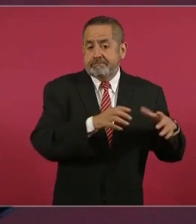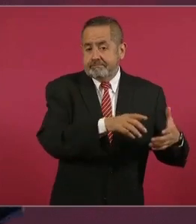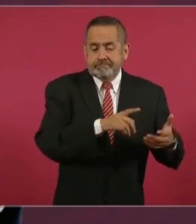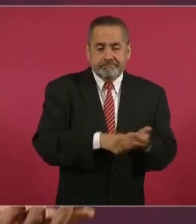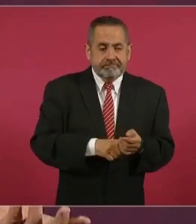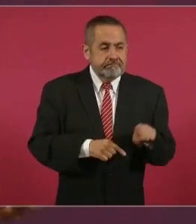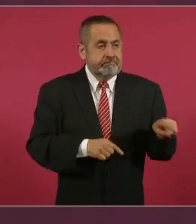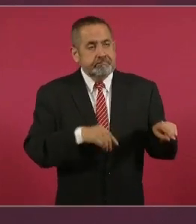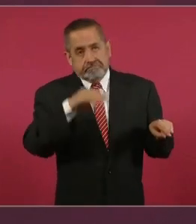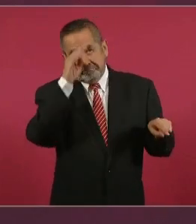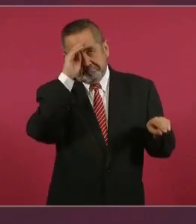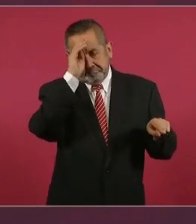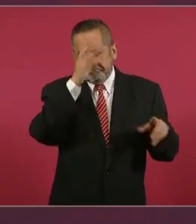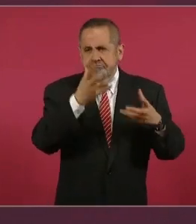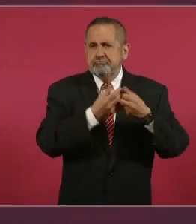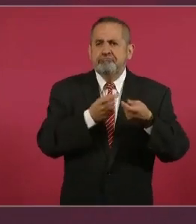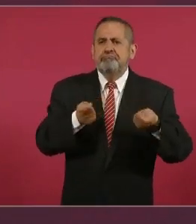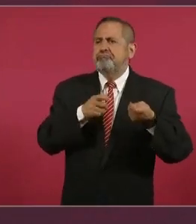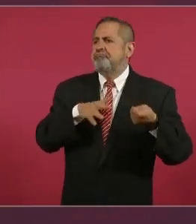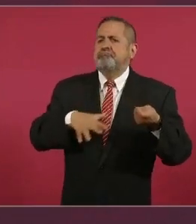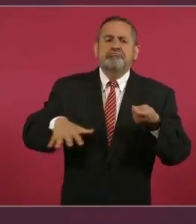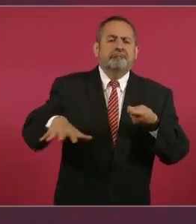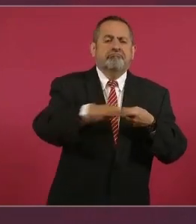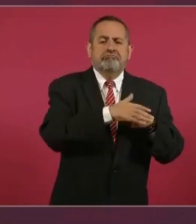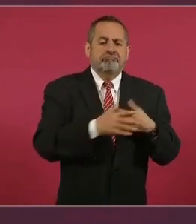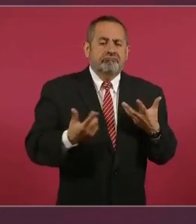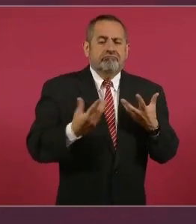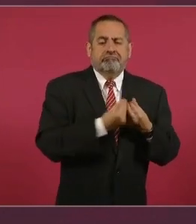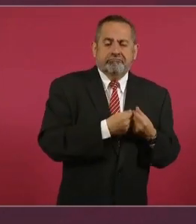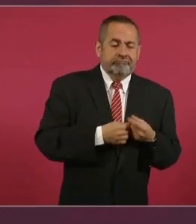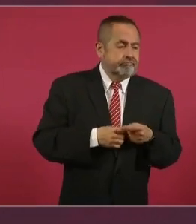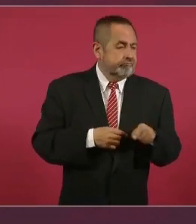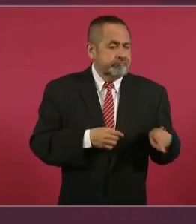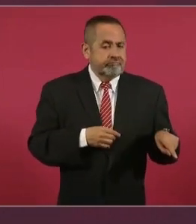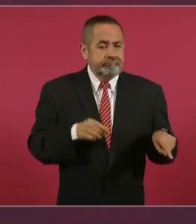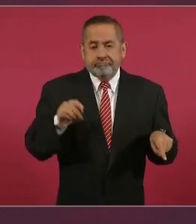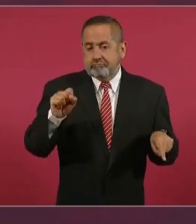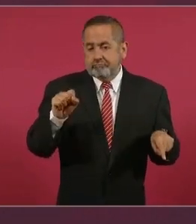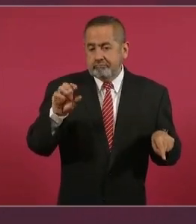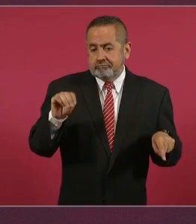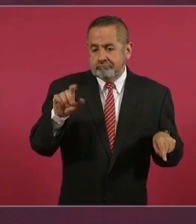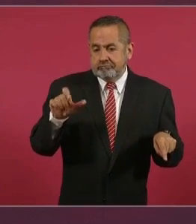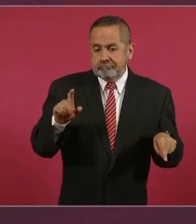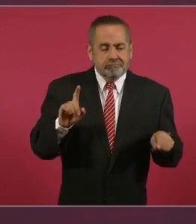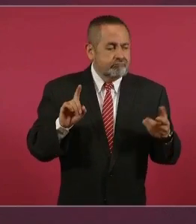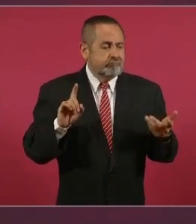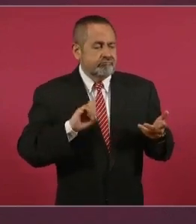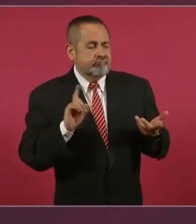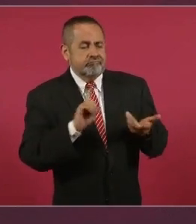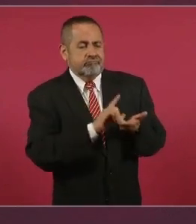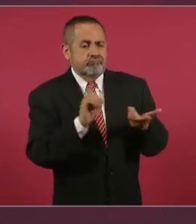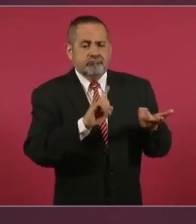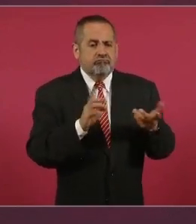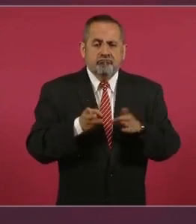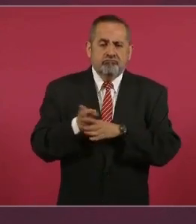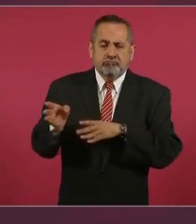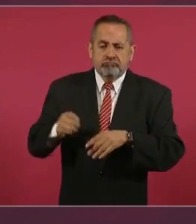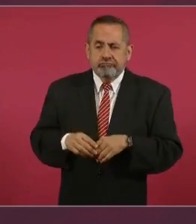la concesión o la franquicia o suponen ser dueños